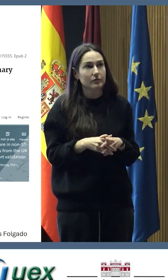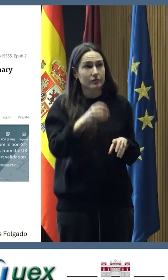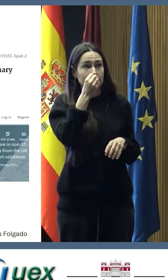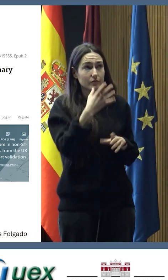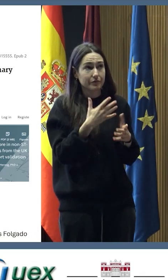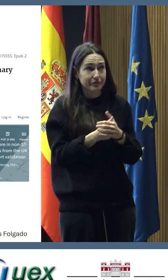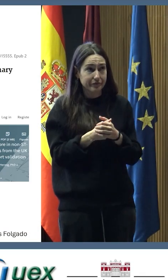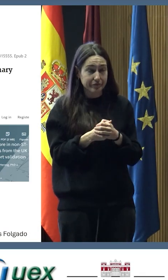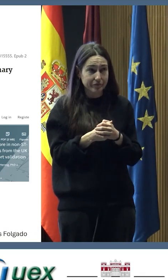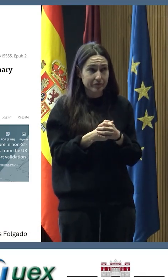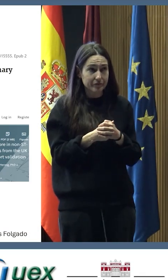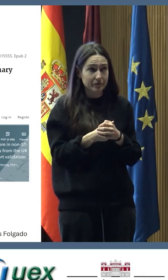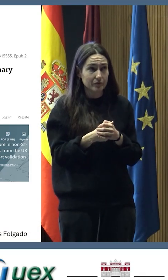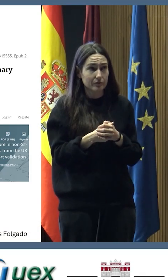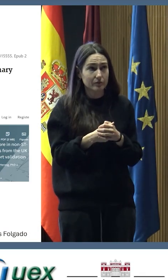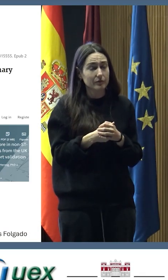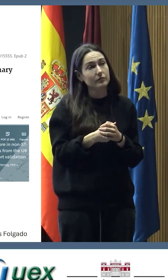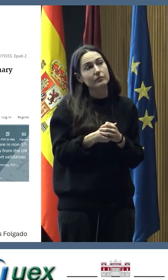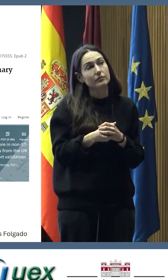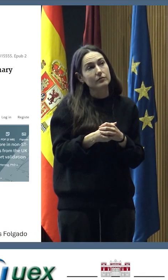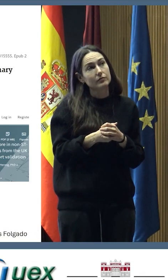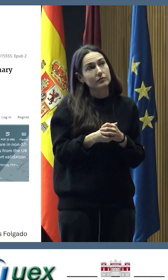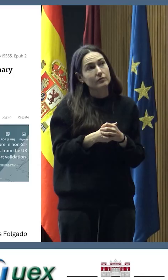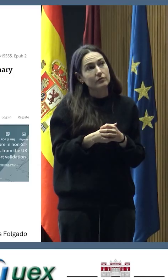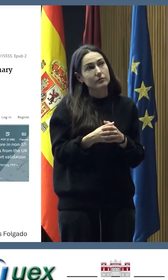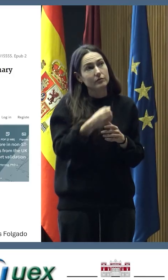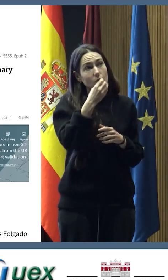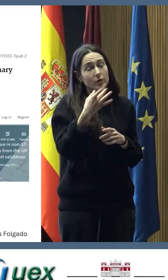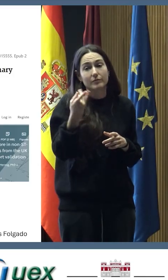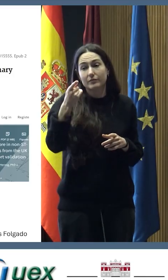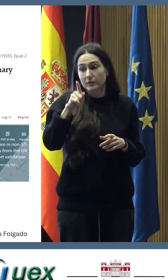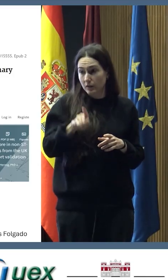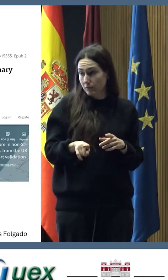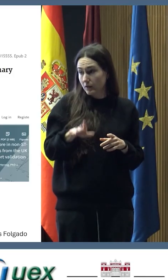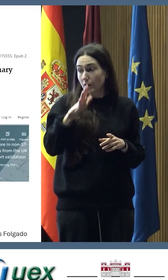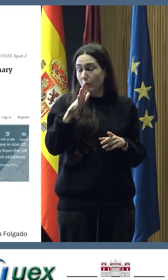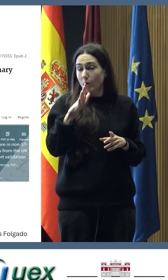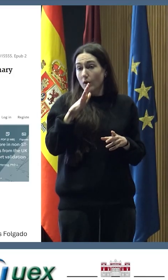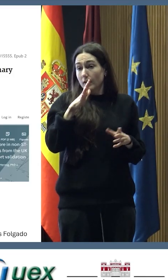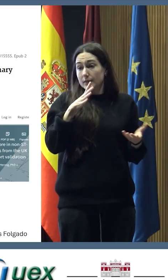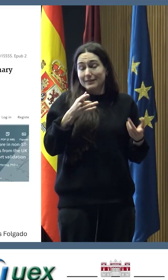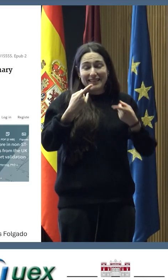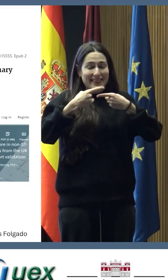Bueno, también todo ello viene dado siempre por diferencias